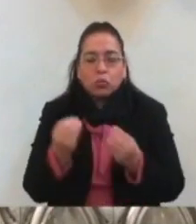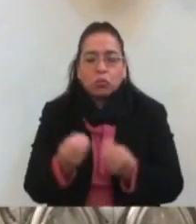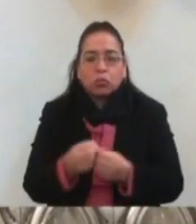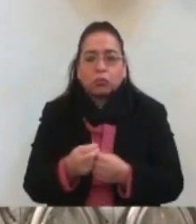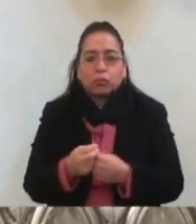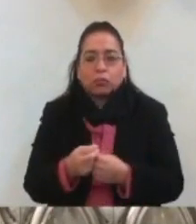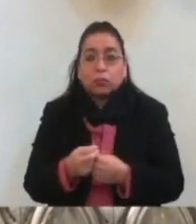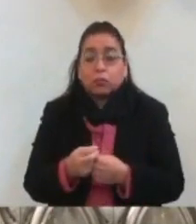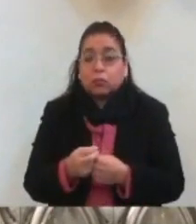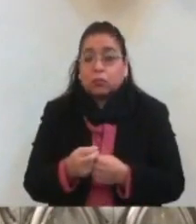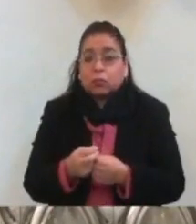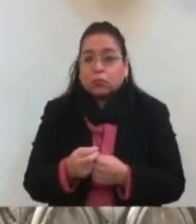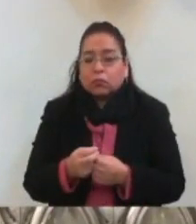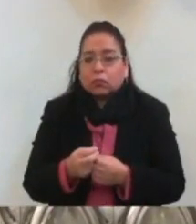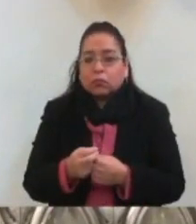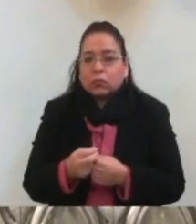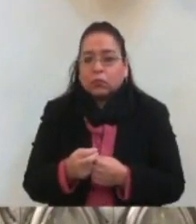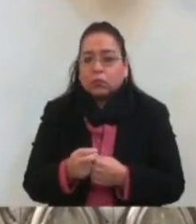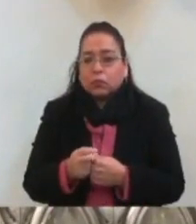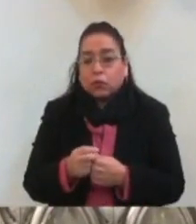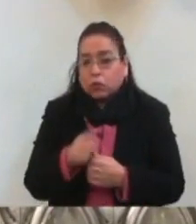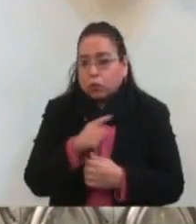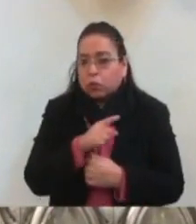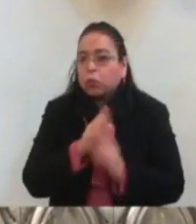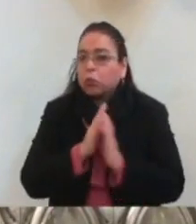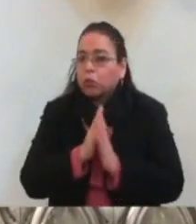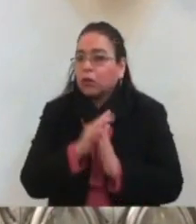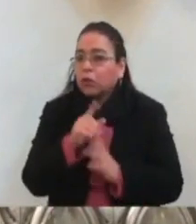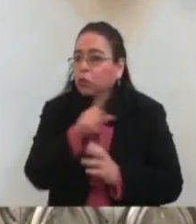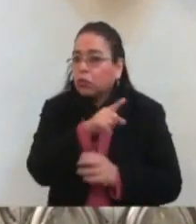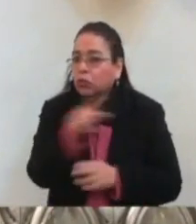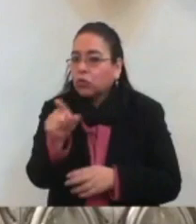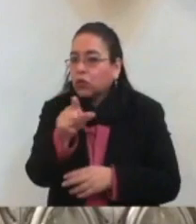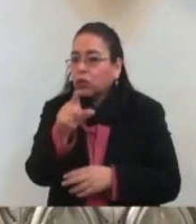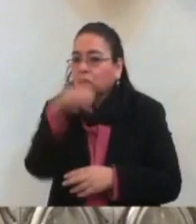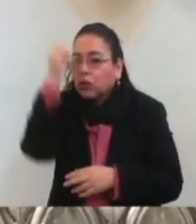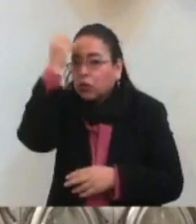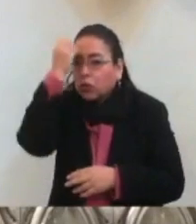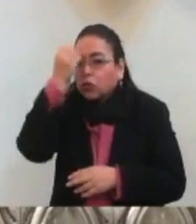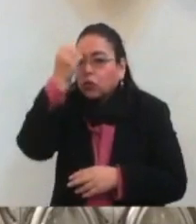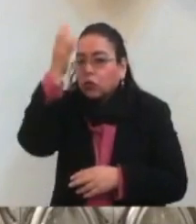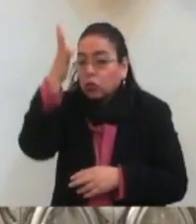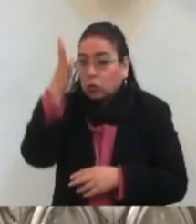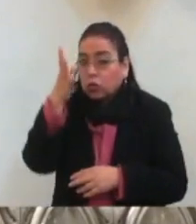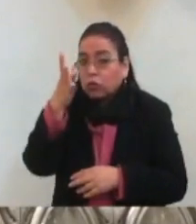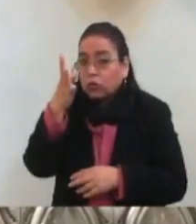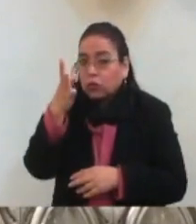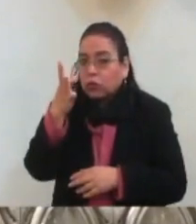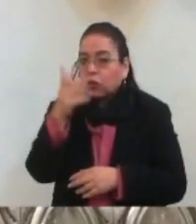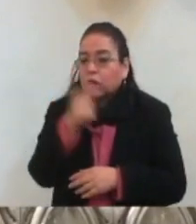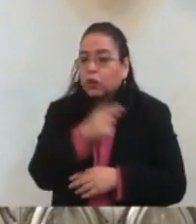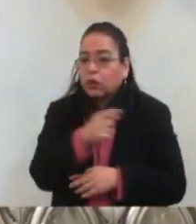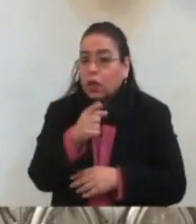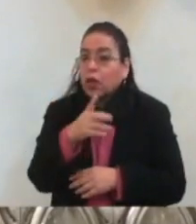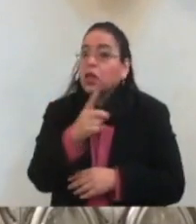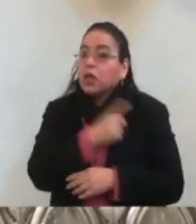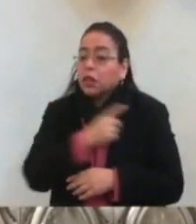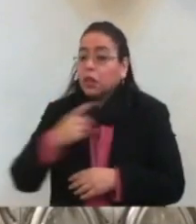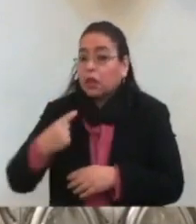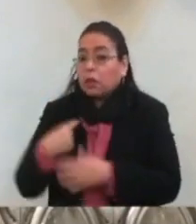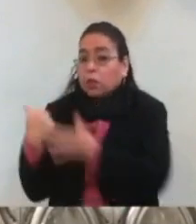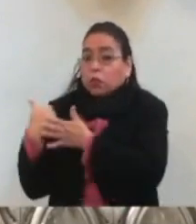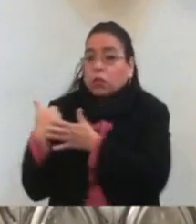no podemos no mirar y no compartir y no ser generosos